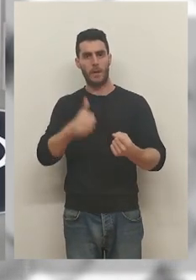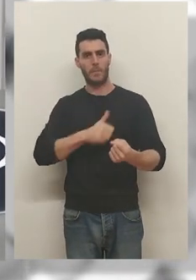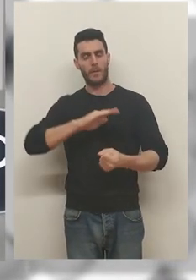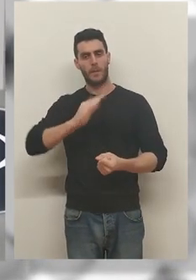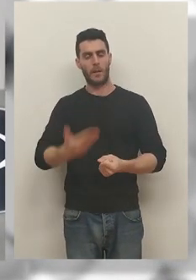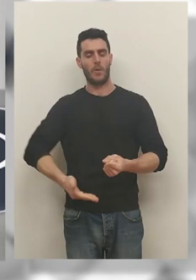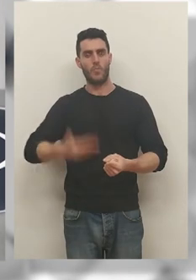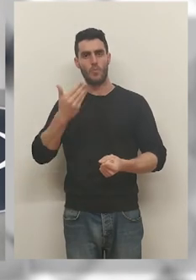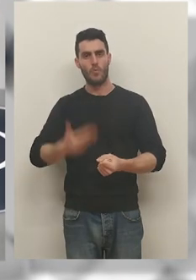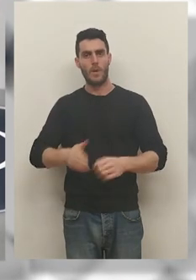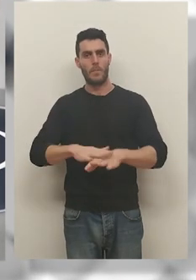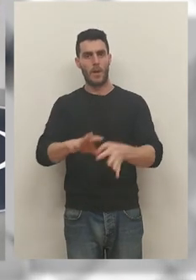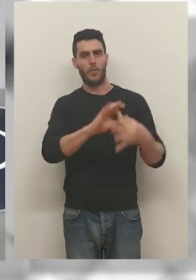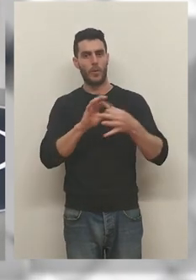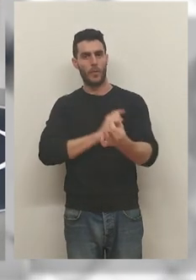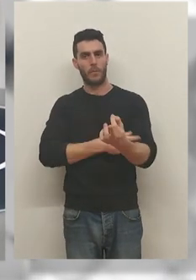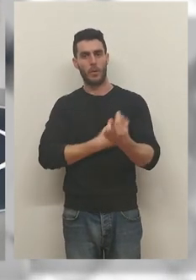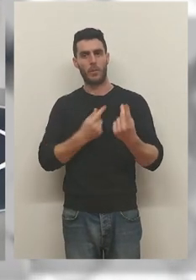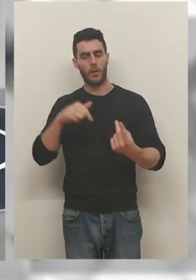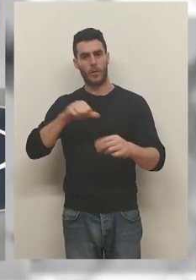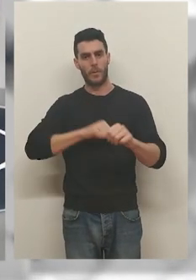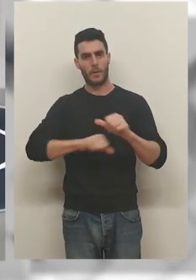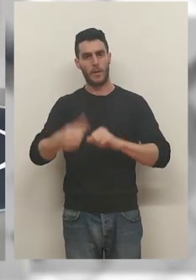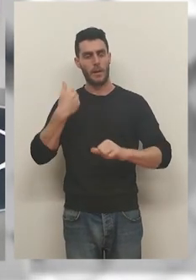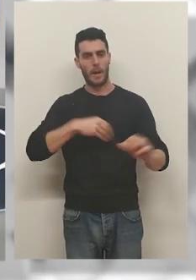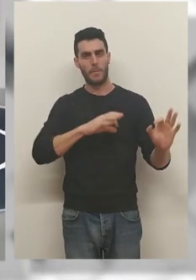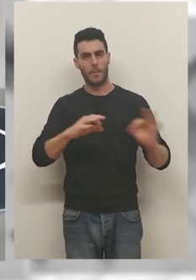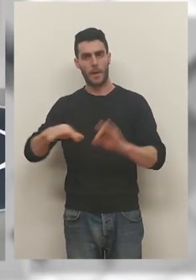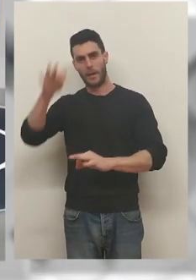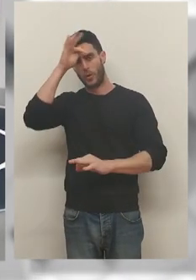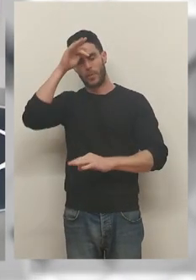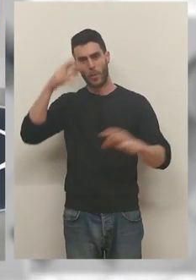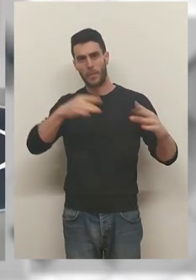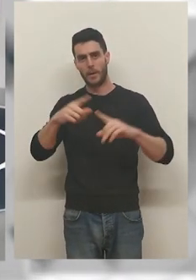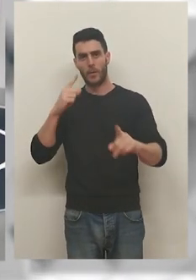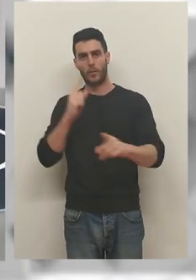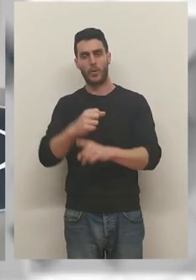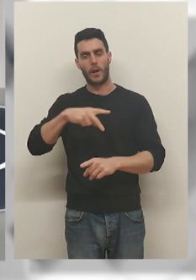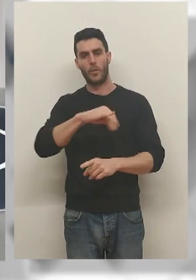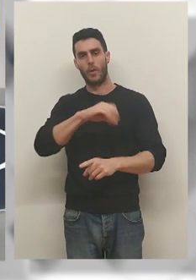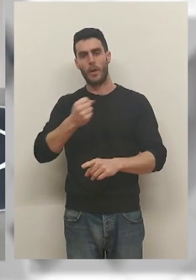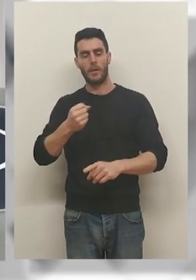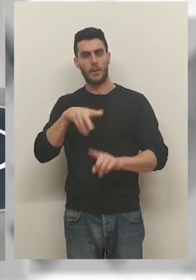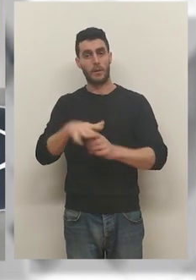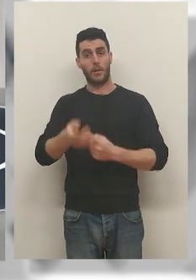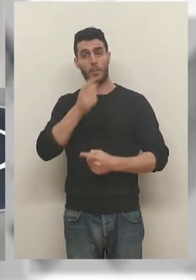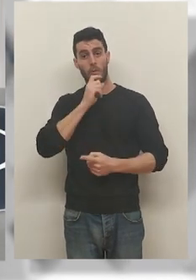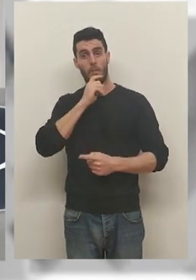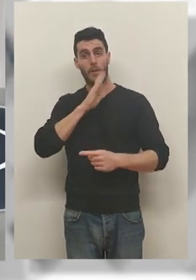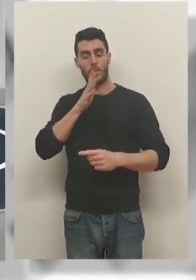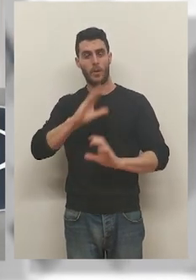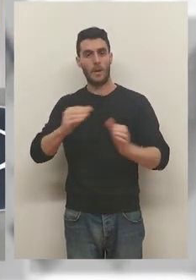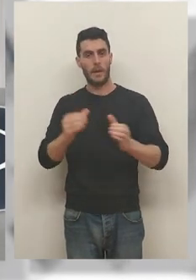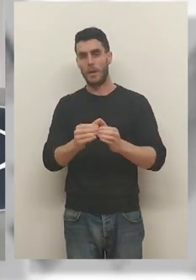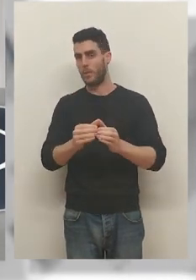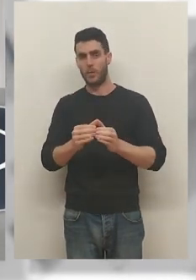salvación vara palo para los de Sergio Rodríguez que desde hoy ya preparan El Duelo del domingo ante la nucía la situación es más que comprometida para un